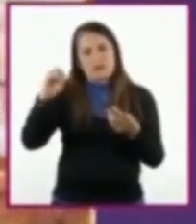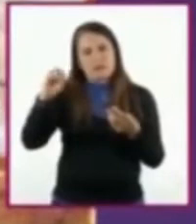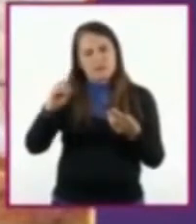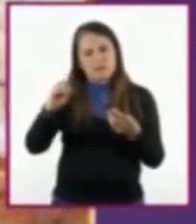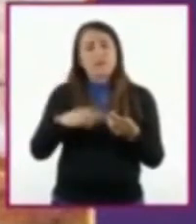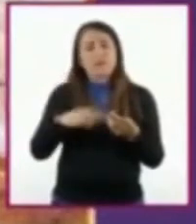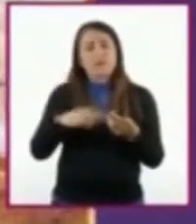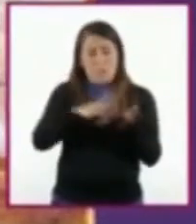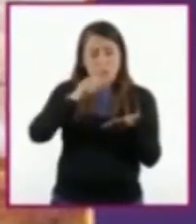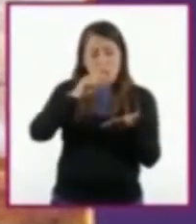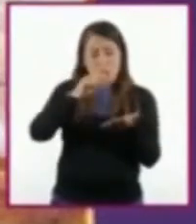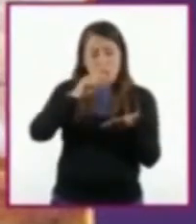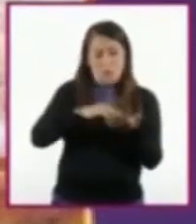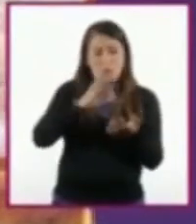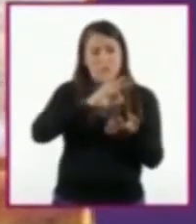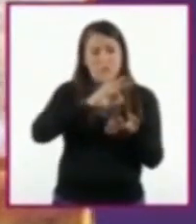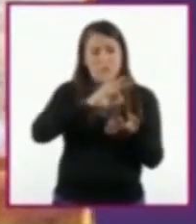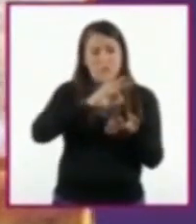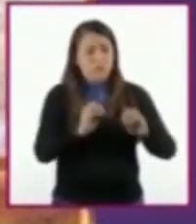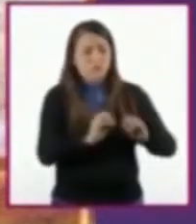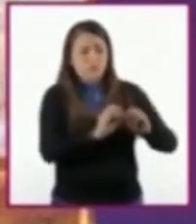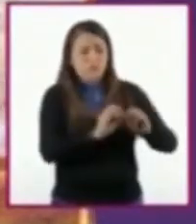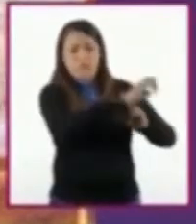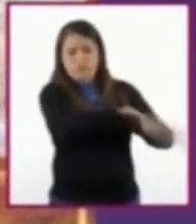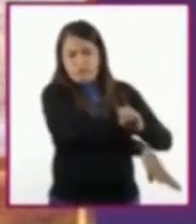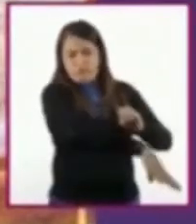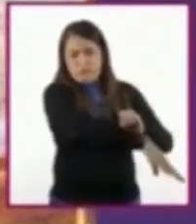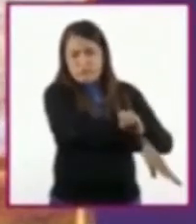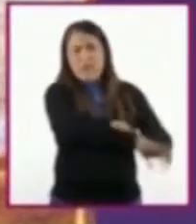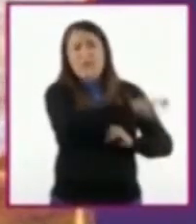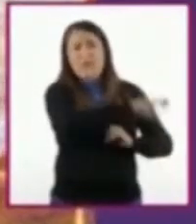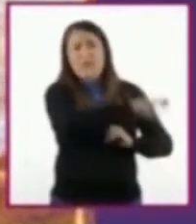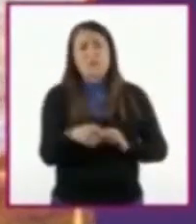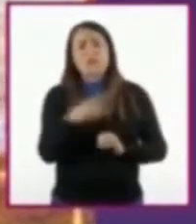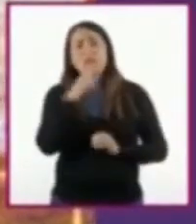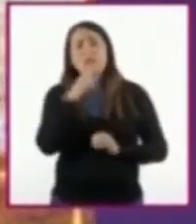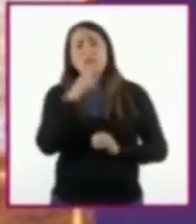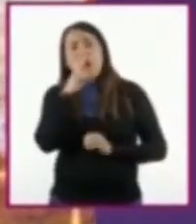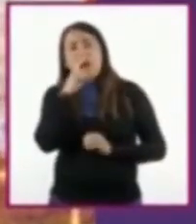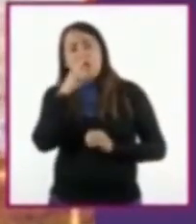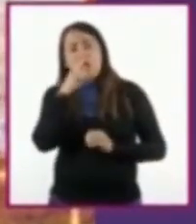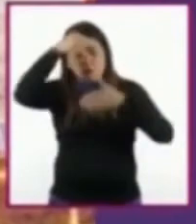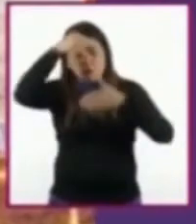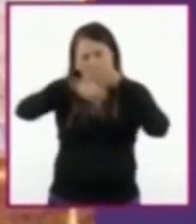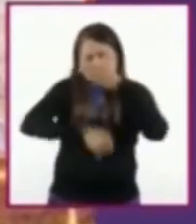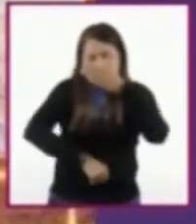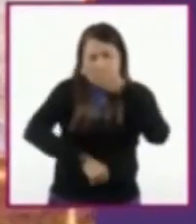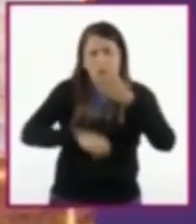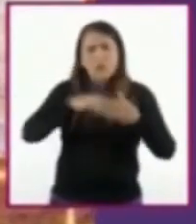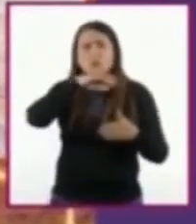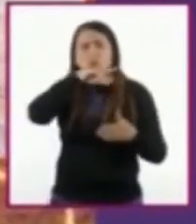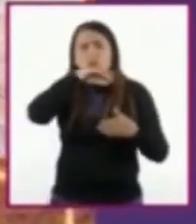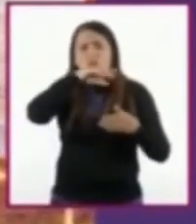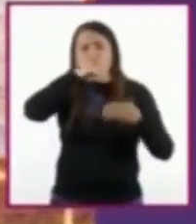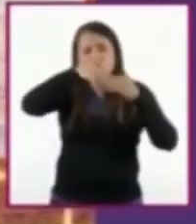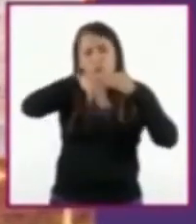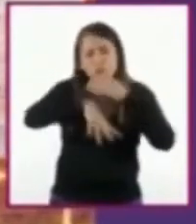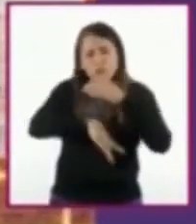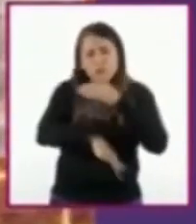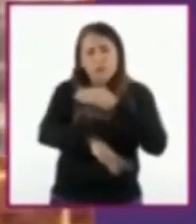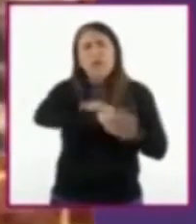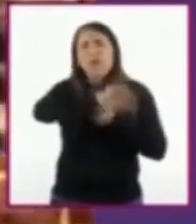este polvo se desecha en un relleno sanitario, puede contaminar los mantos de aguas subterráneas y, consecuentemente, arroyos y